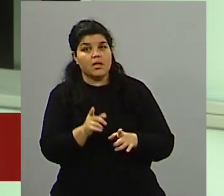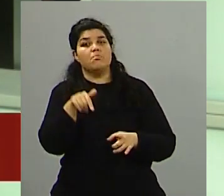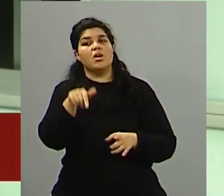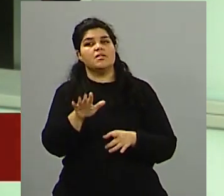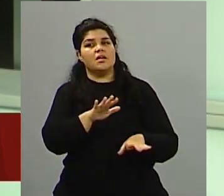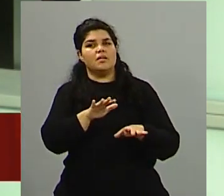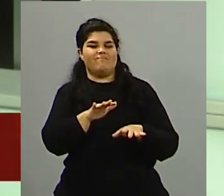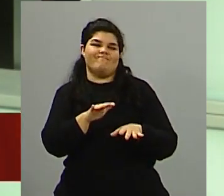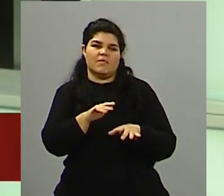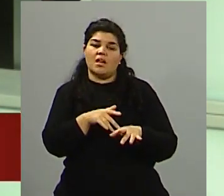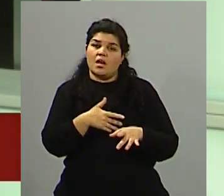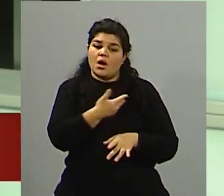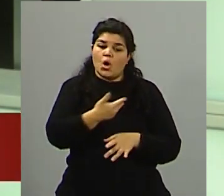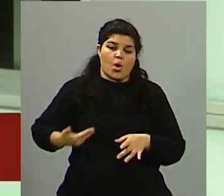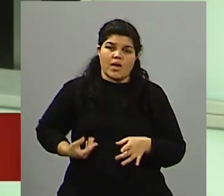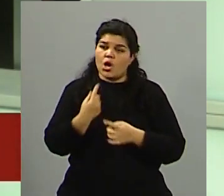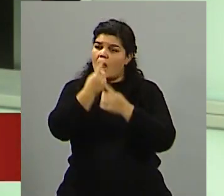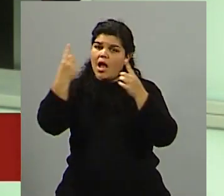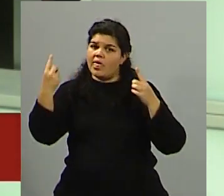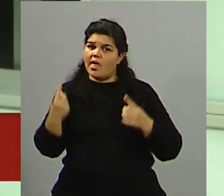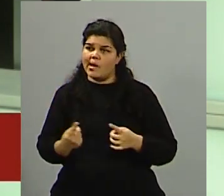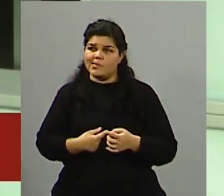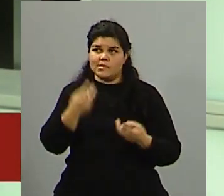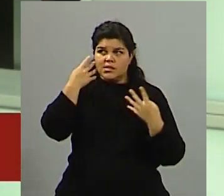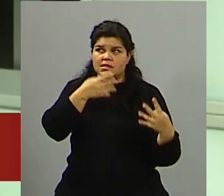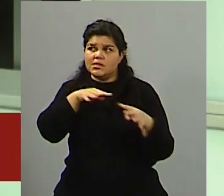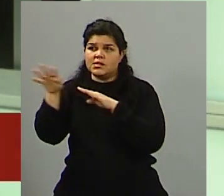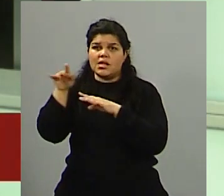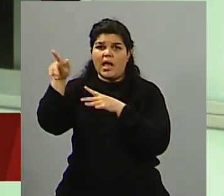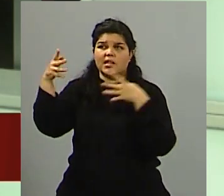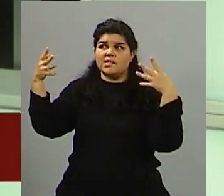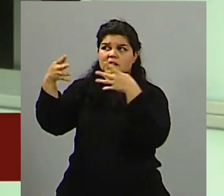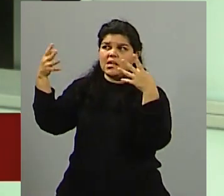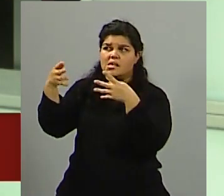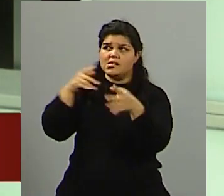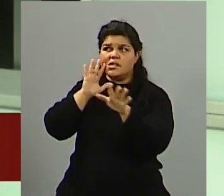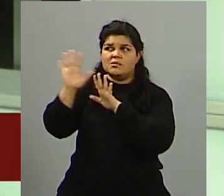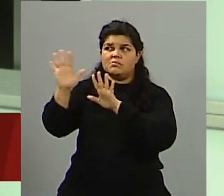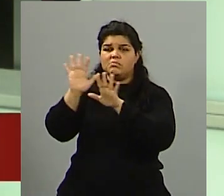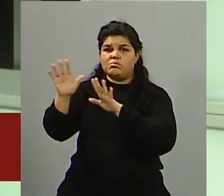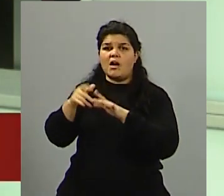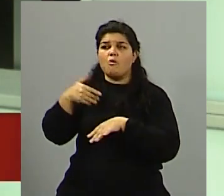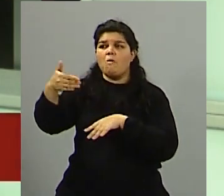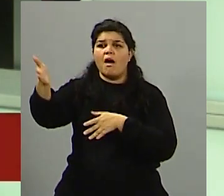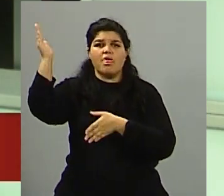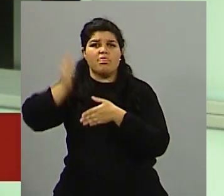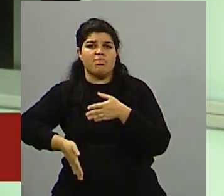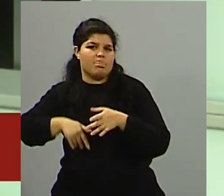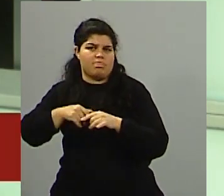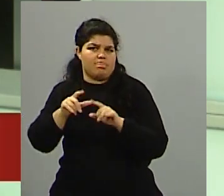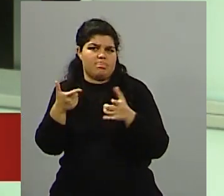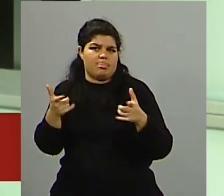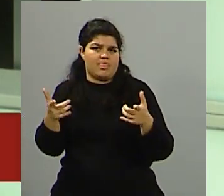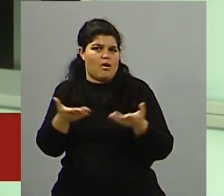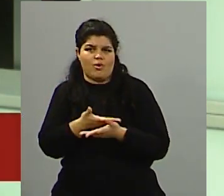propios gobiernos frente a la guerra que sigue presente y que muchos dicen no tiene, digamos, una fecha ni siquiera cercana de